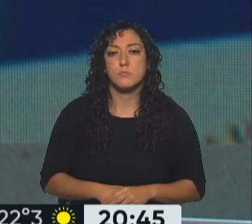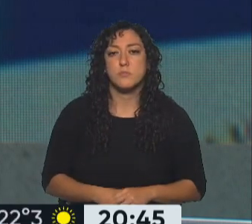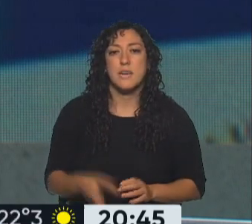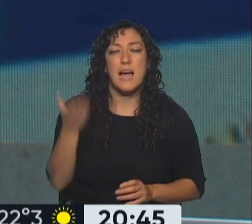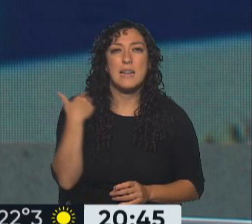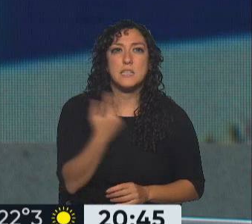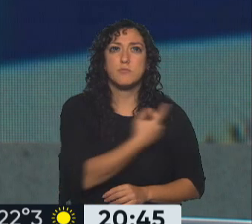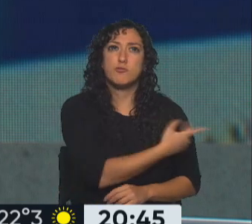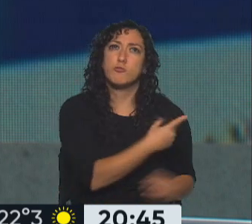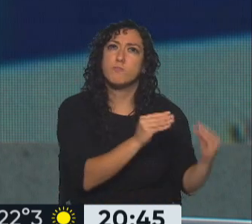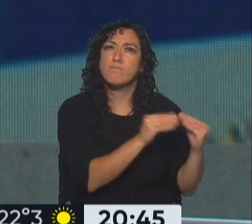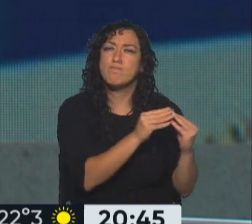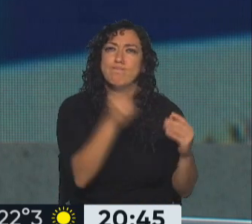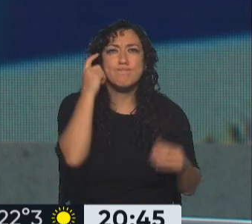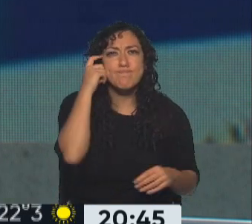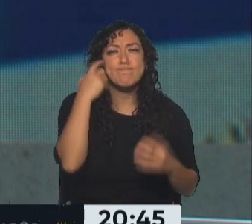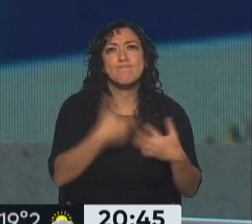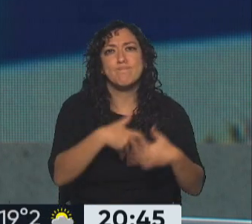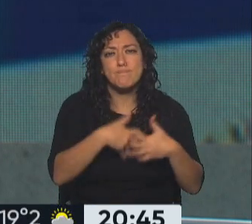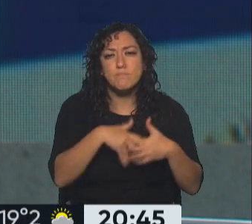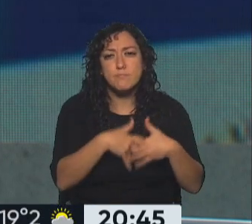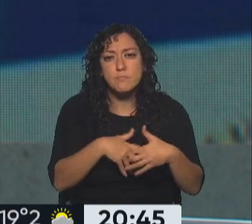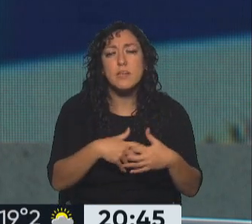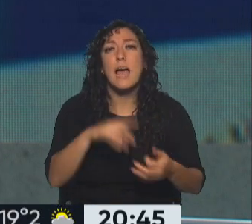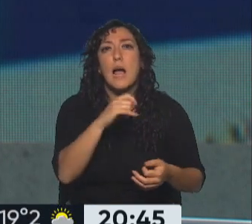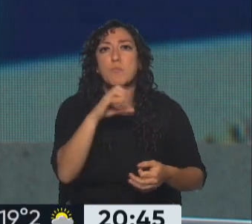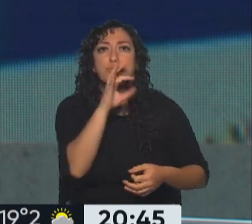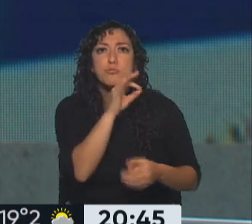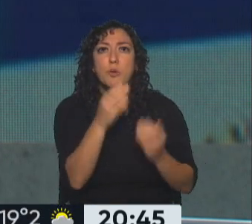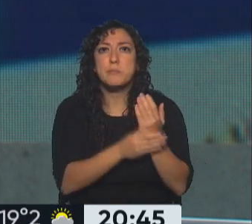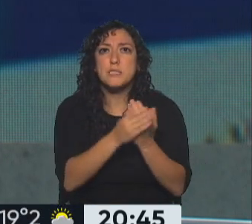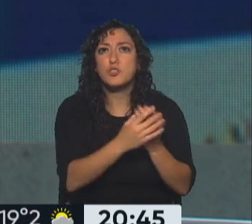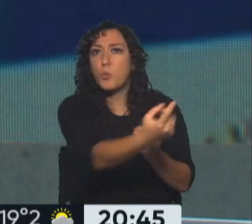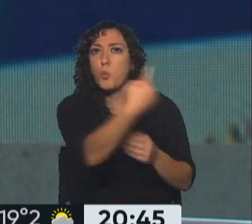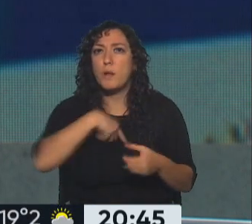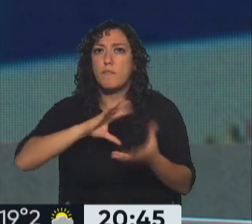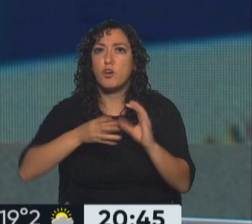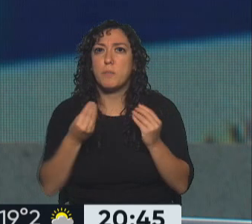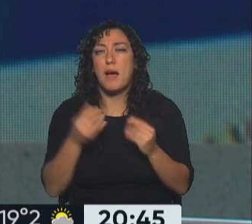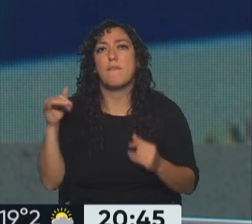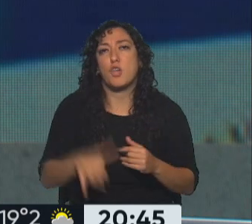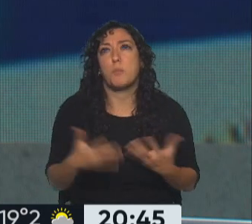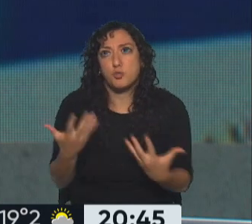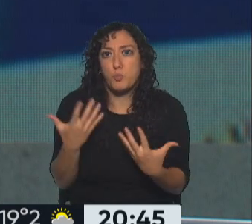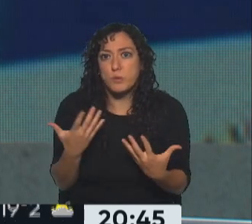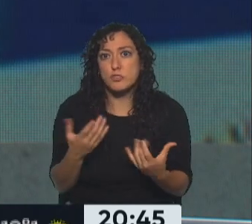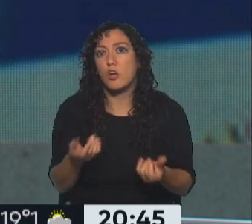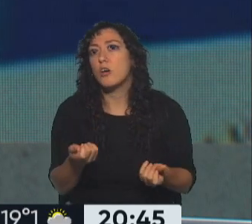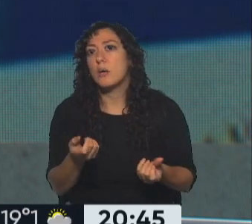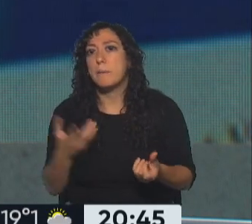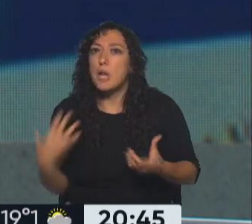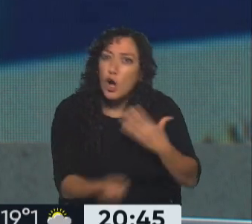nos preguntamos, bueno, ¿cómo va a ser el regreso de Caputo? Sabemos que por avión, obviamente, pero digo, con las manos llenas, con las